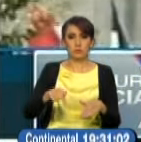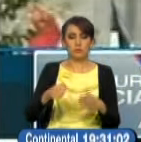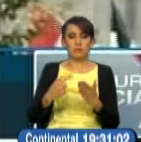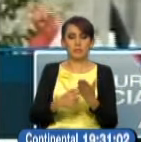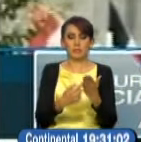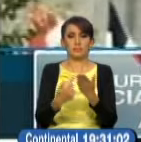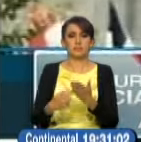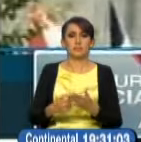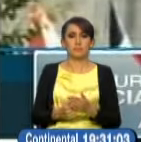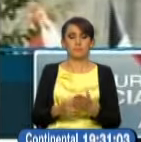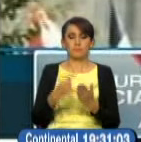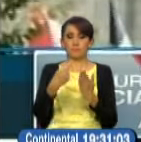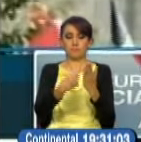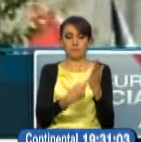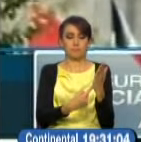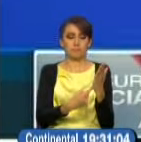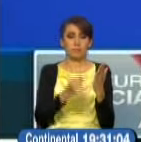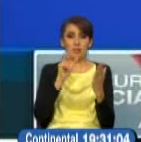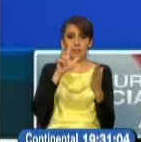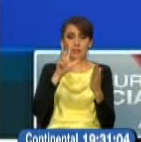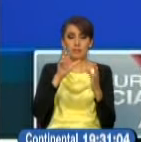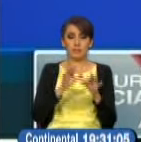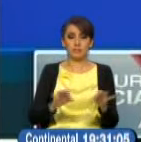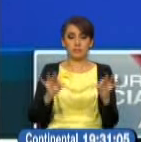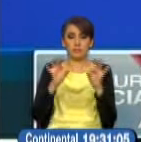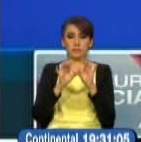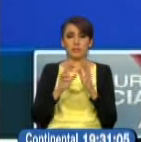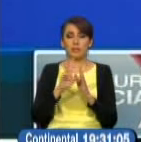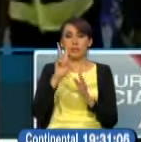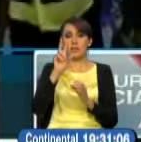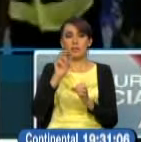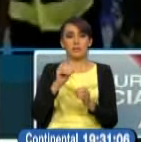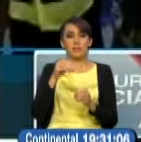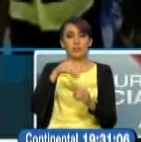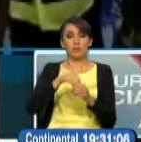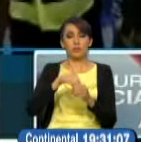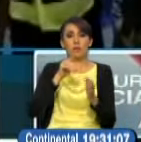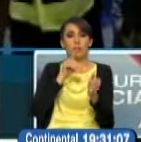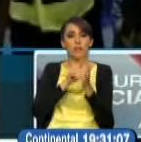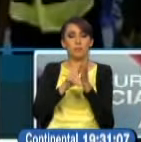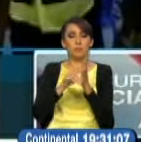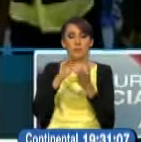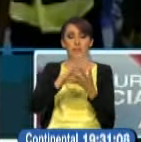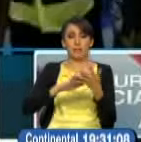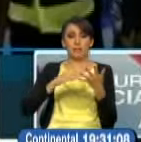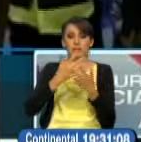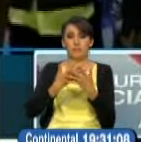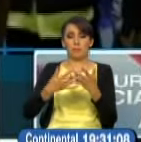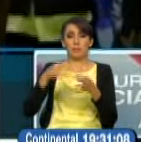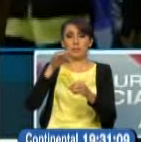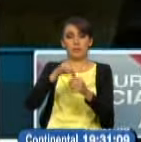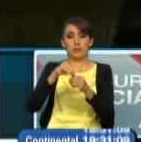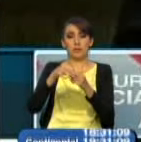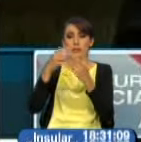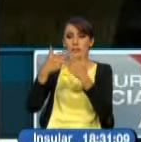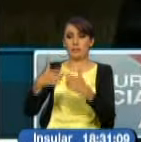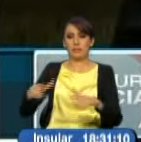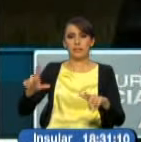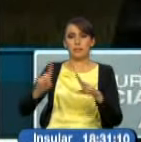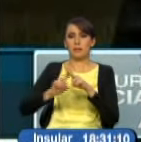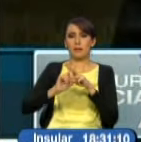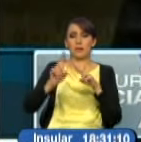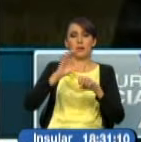El texto solo contenía 3 puntos y no incluyó las demandas de fijar un calendario electoral, liberar presos políticos y respetar